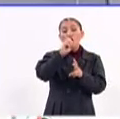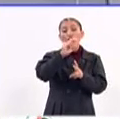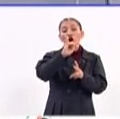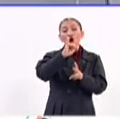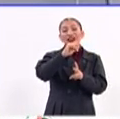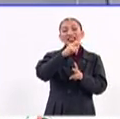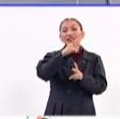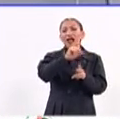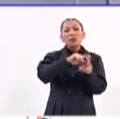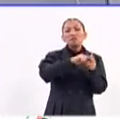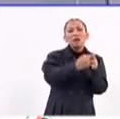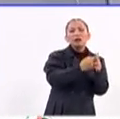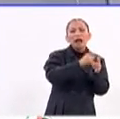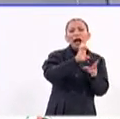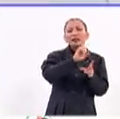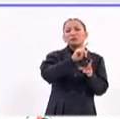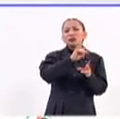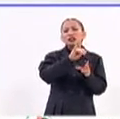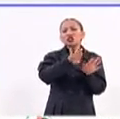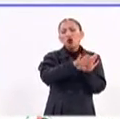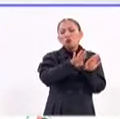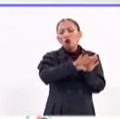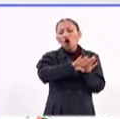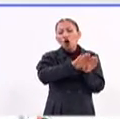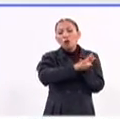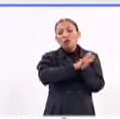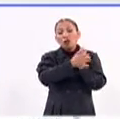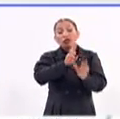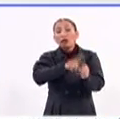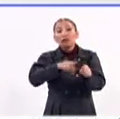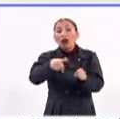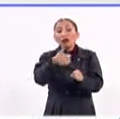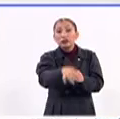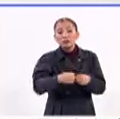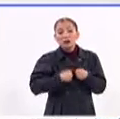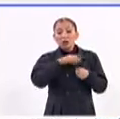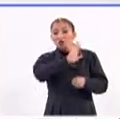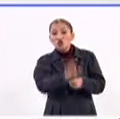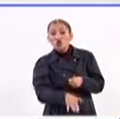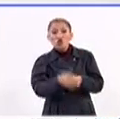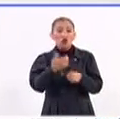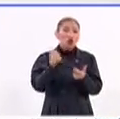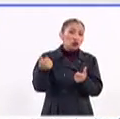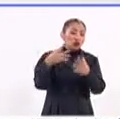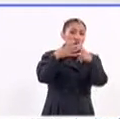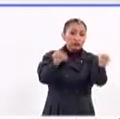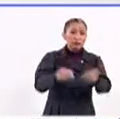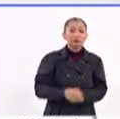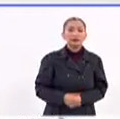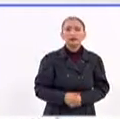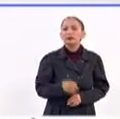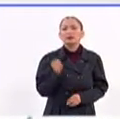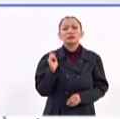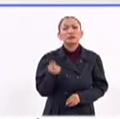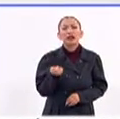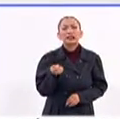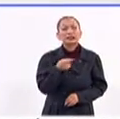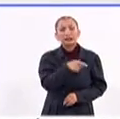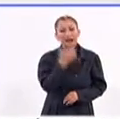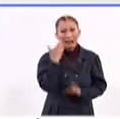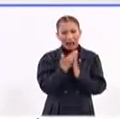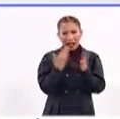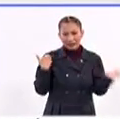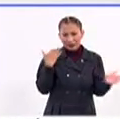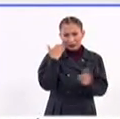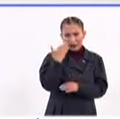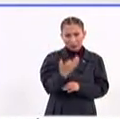las especies, ¿verdad? A través de selección natural. Claro, ¿qué representó para esa